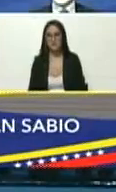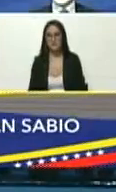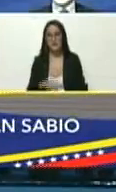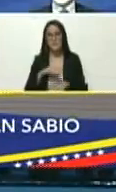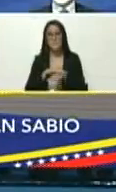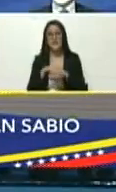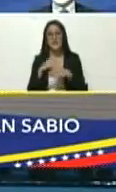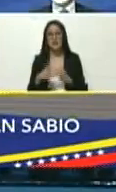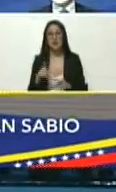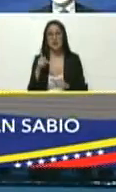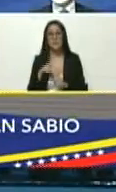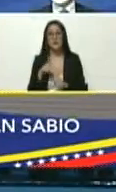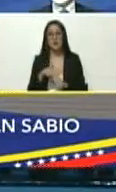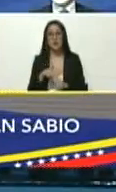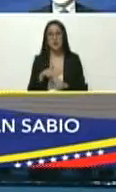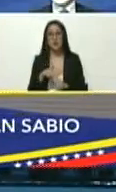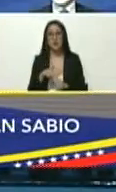ministro de Petróleo,